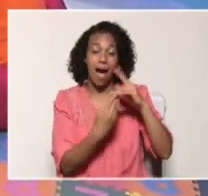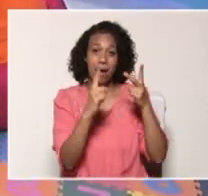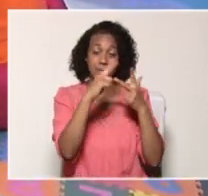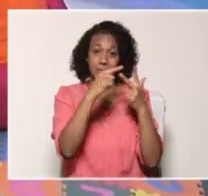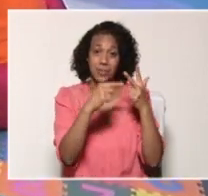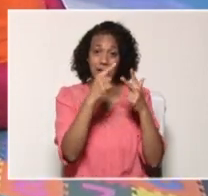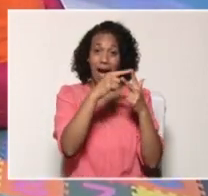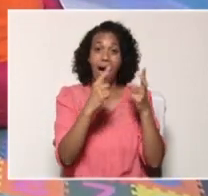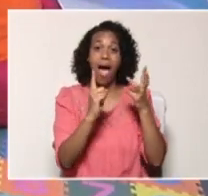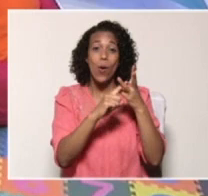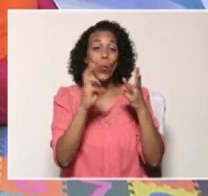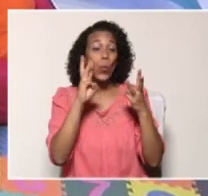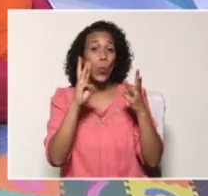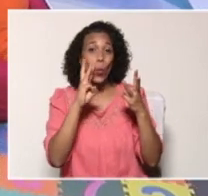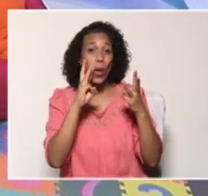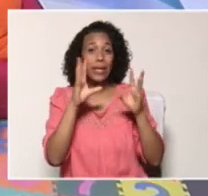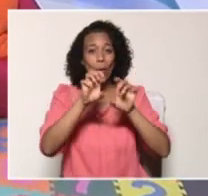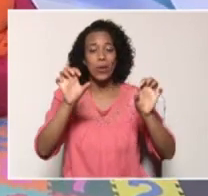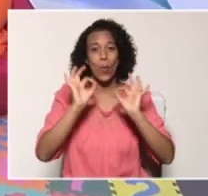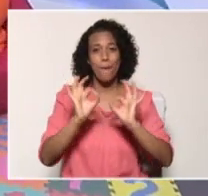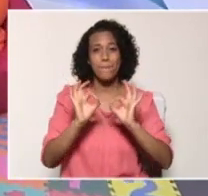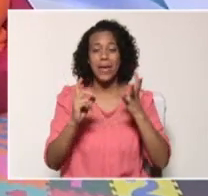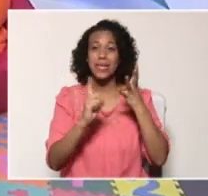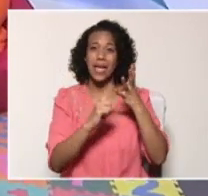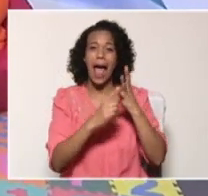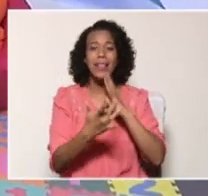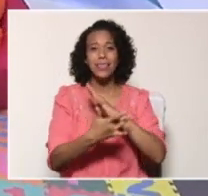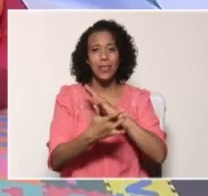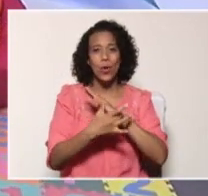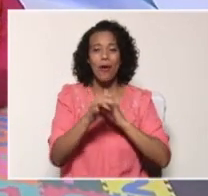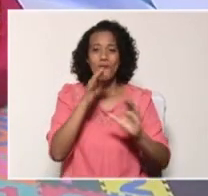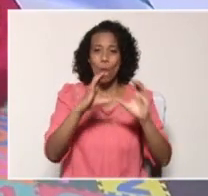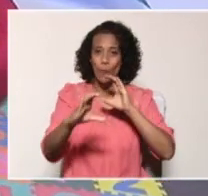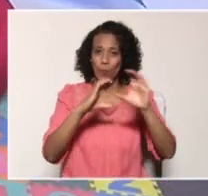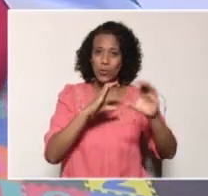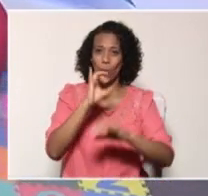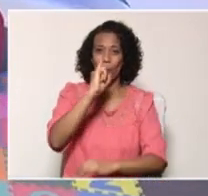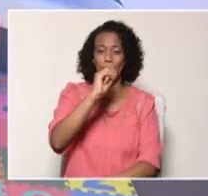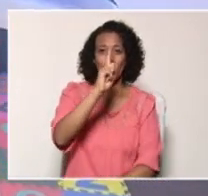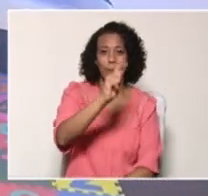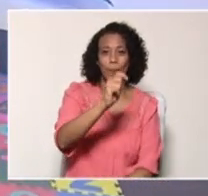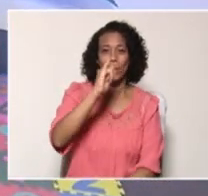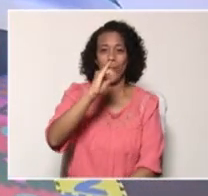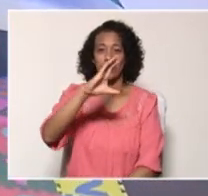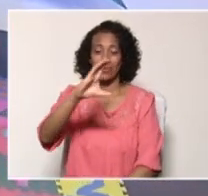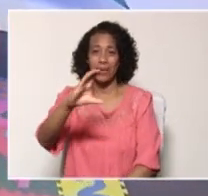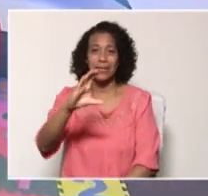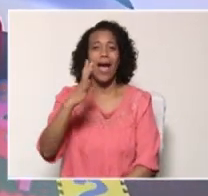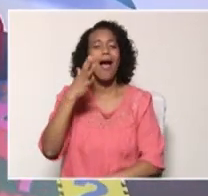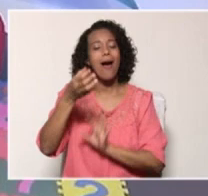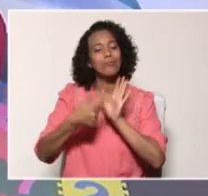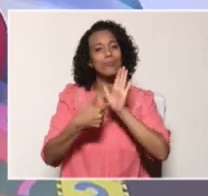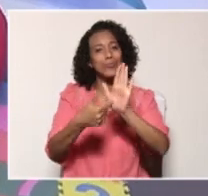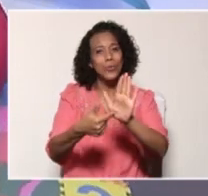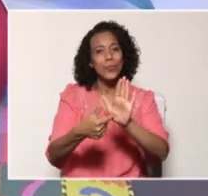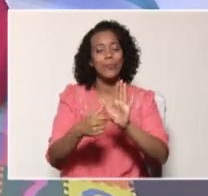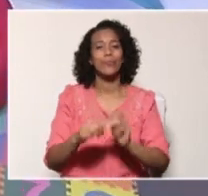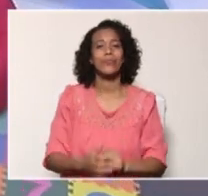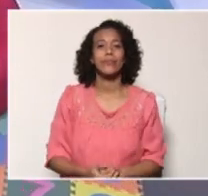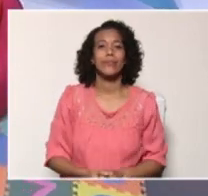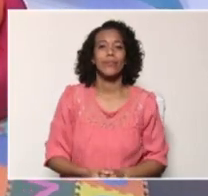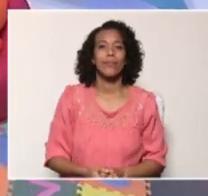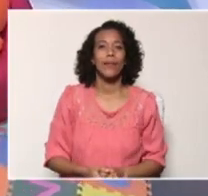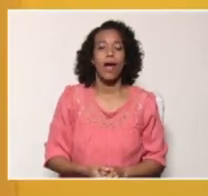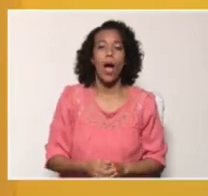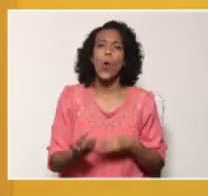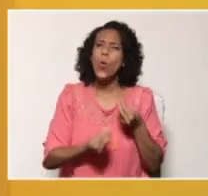Miriam Márquez, Whitney Testa y por supuesto esas tecnologías de información y comunicación que siempre les vamos a dar en este su programa.